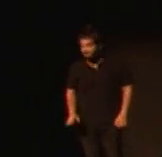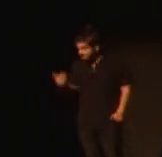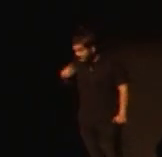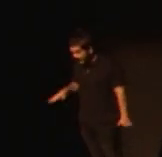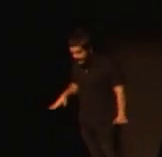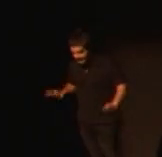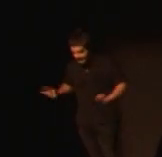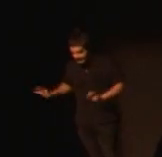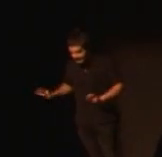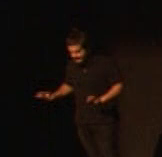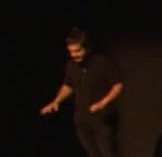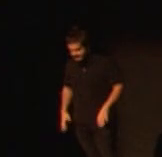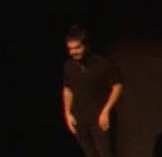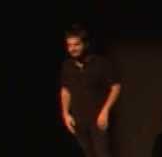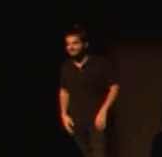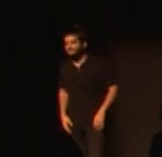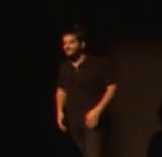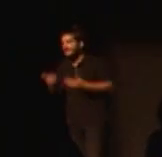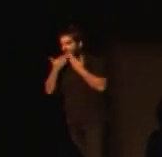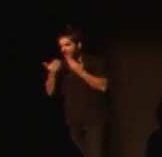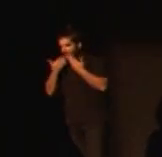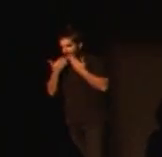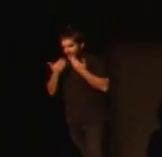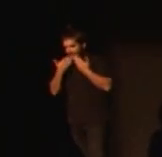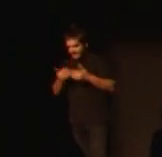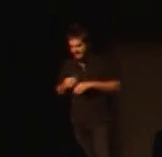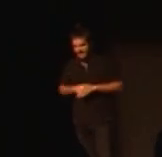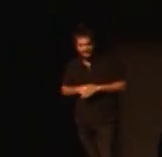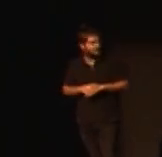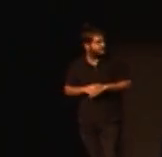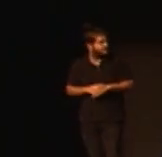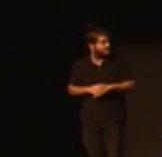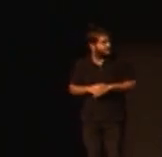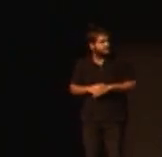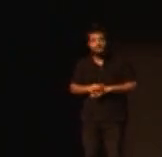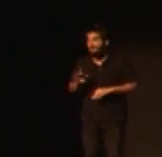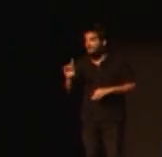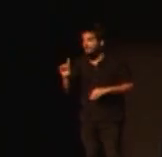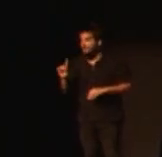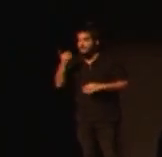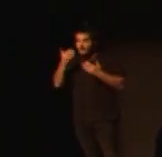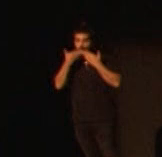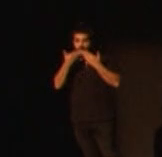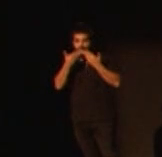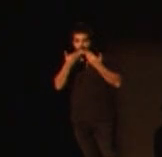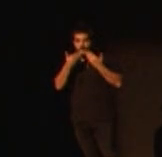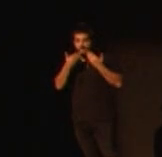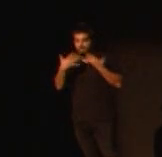Los tienes a todos, José Luis. Muy bien, muchas gracias, Laura. Déjame primero que agradezca la asistencia de todas